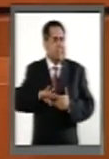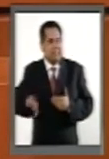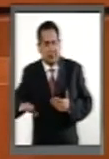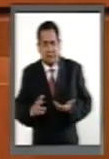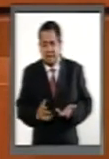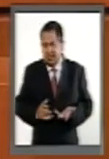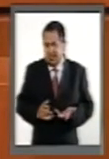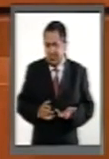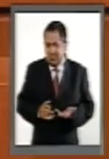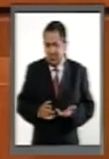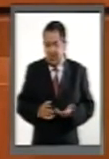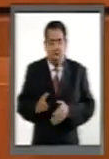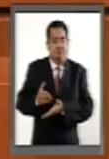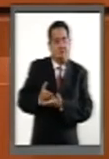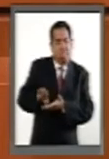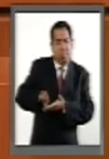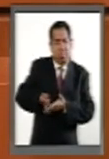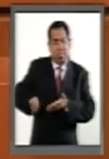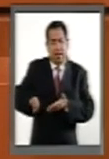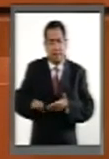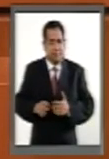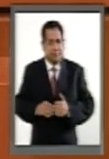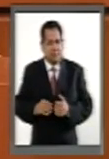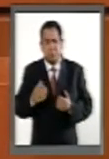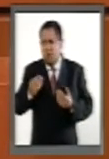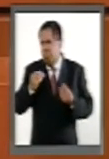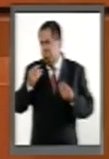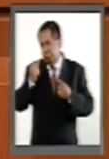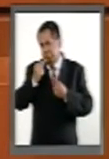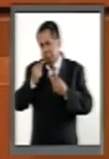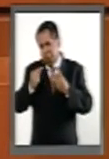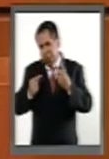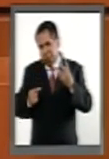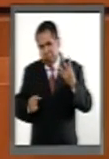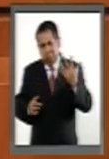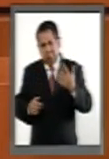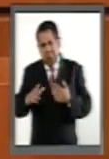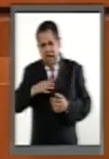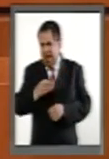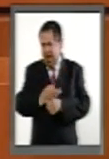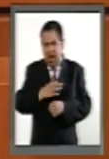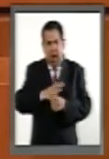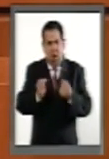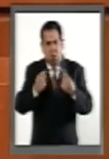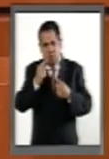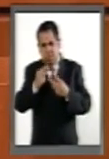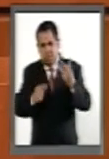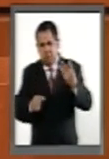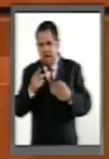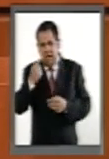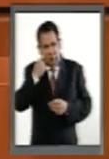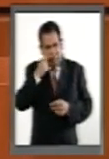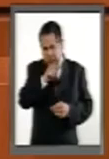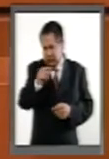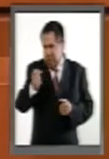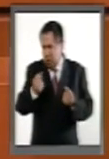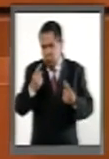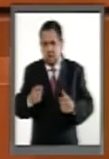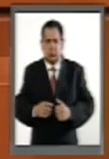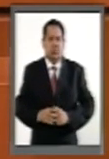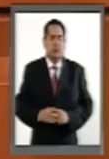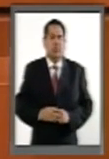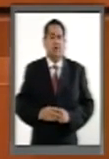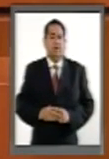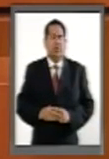quedan excluidas. Puedo mencionar con los dedos de mi mano, aquí mismo, varios casos. Un